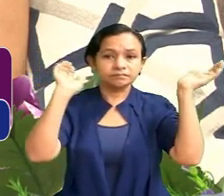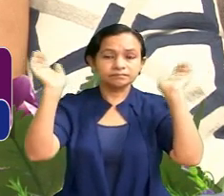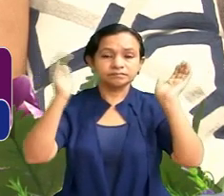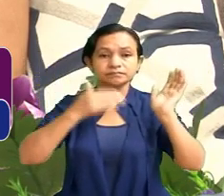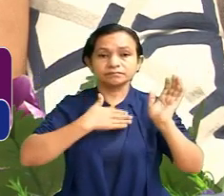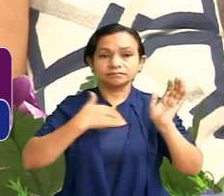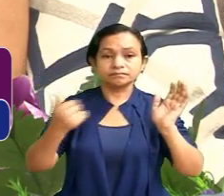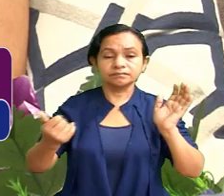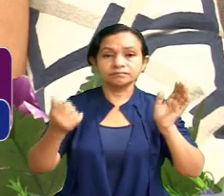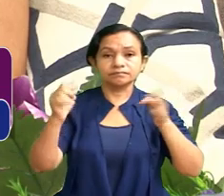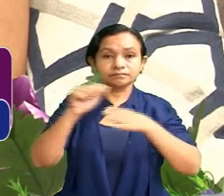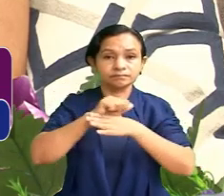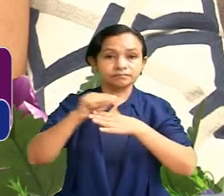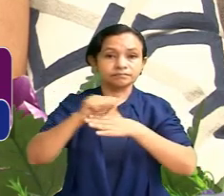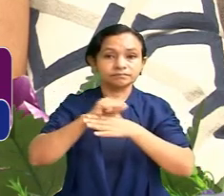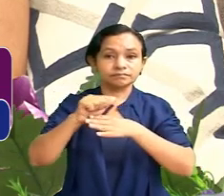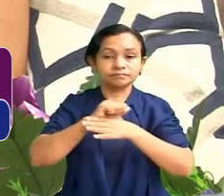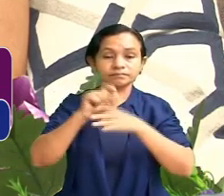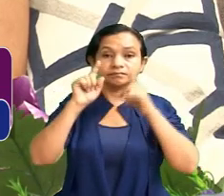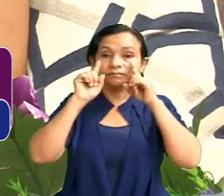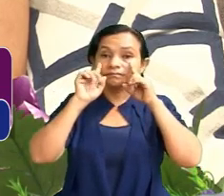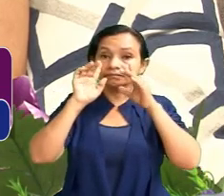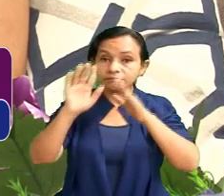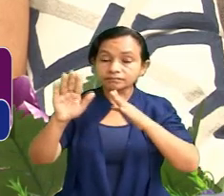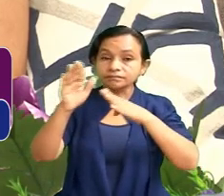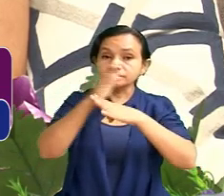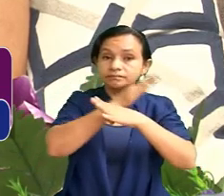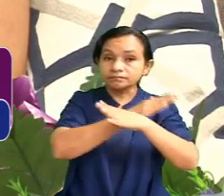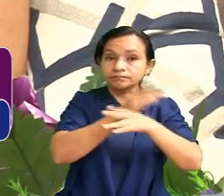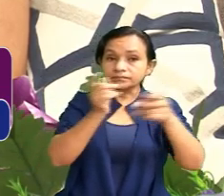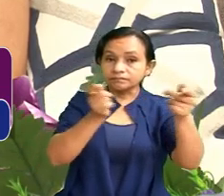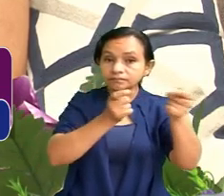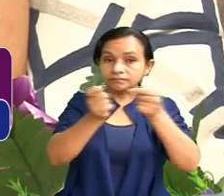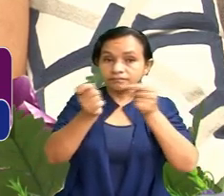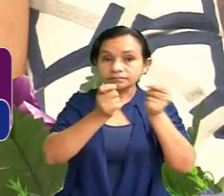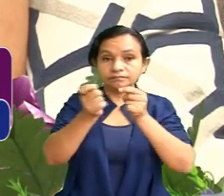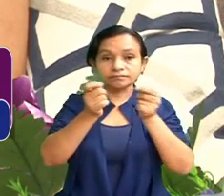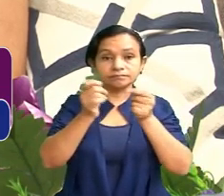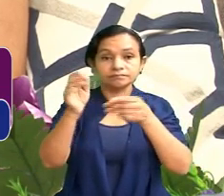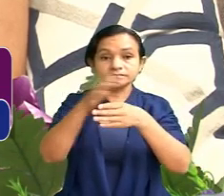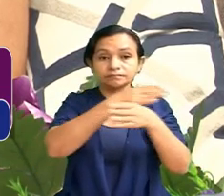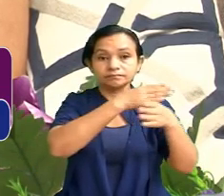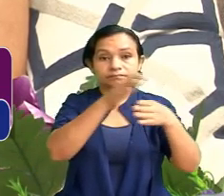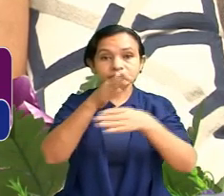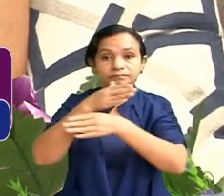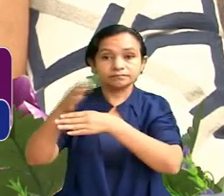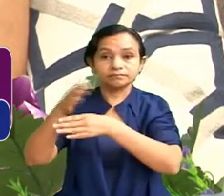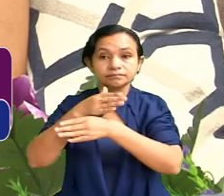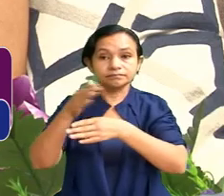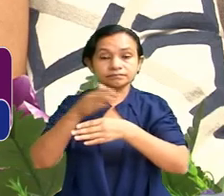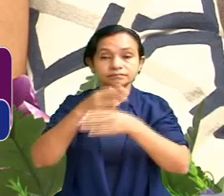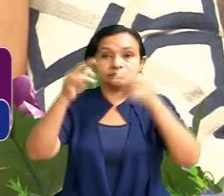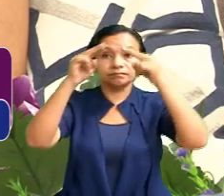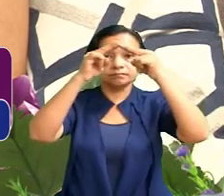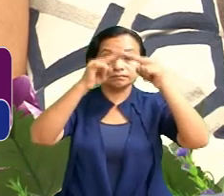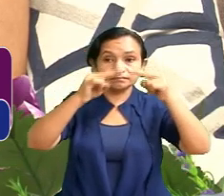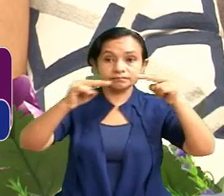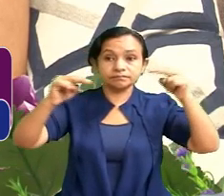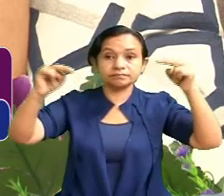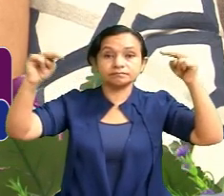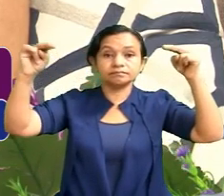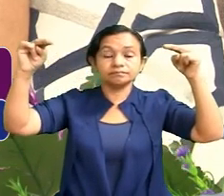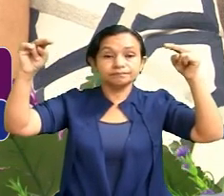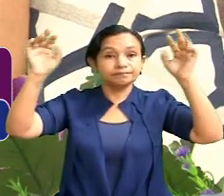condiciones de preparación de prevención vamos ya manejando de manera distinta todo lo que tiene que ver con las conexiones eléctricas etcétera